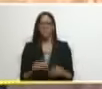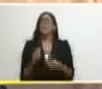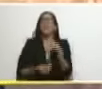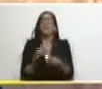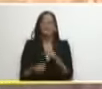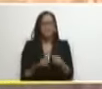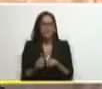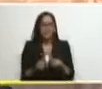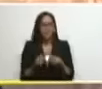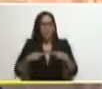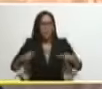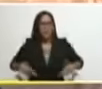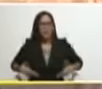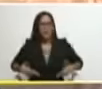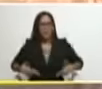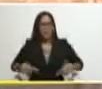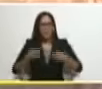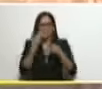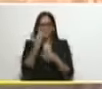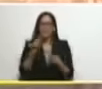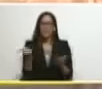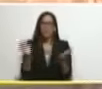humanidad frente a esa masacre?